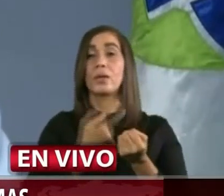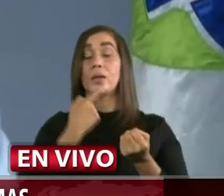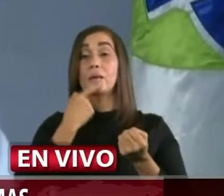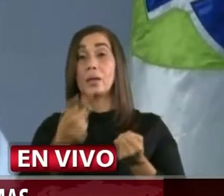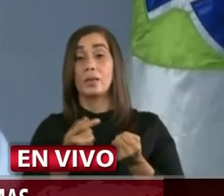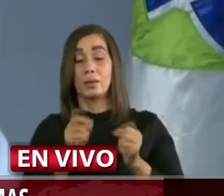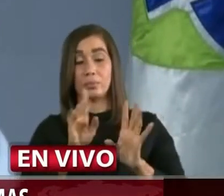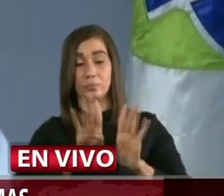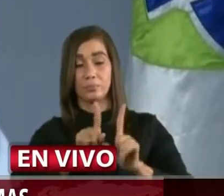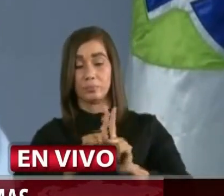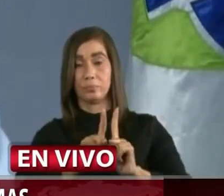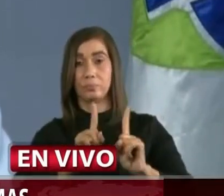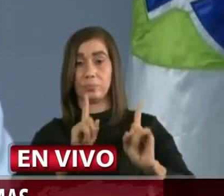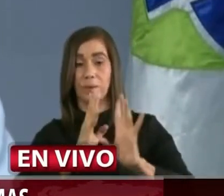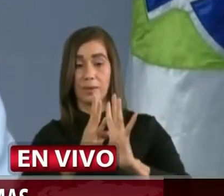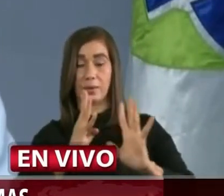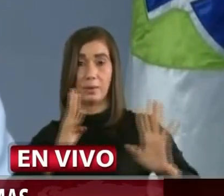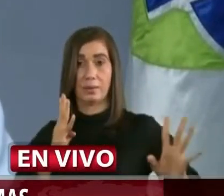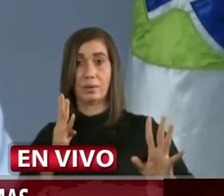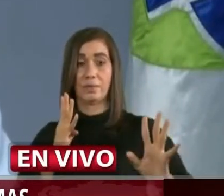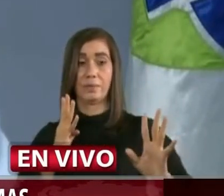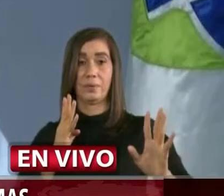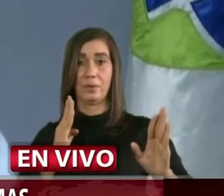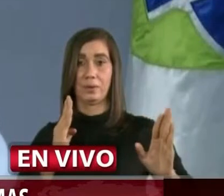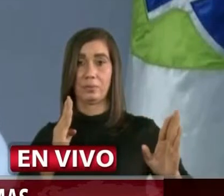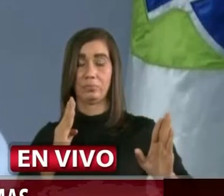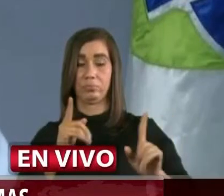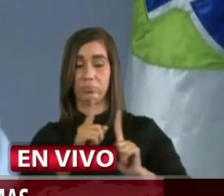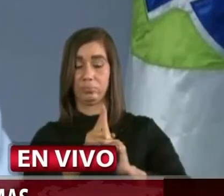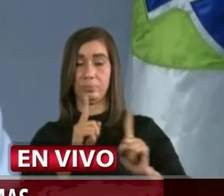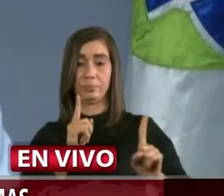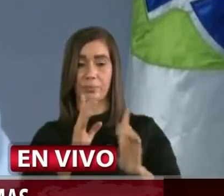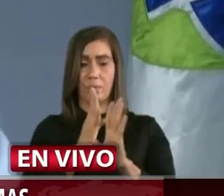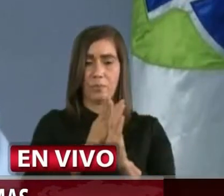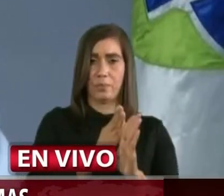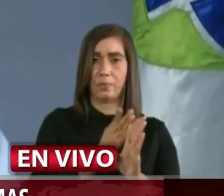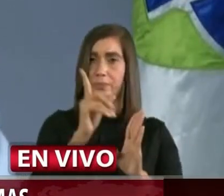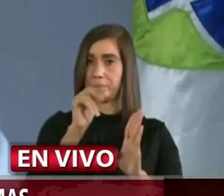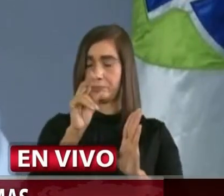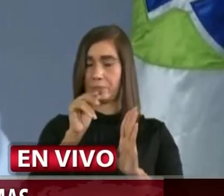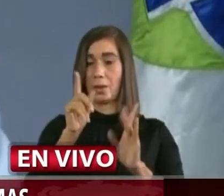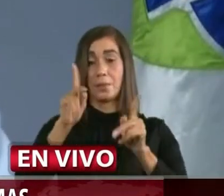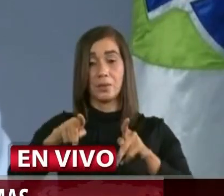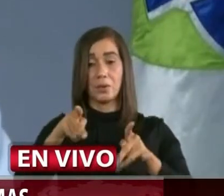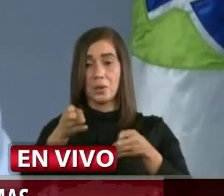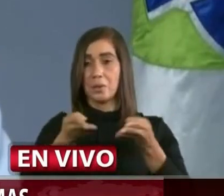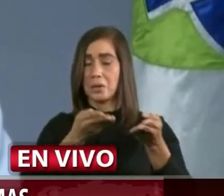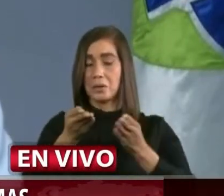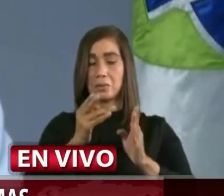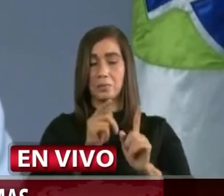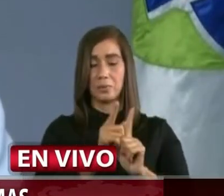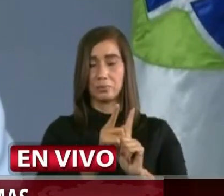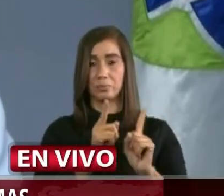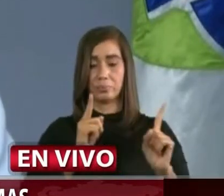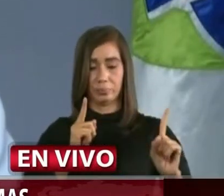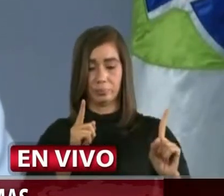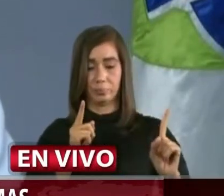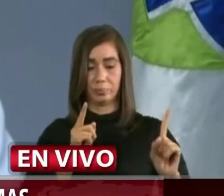el distanciamiento entre las personas y los clientes que les visitan.